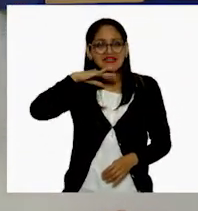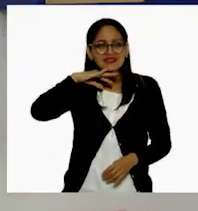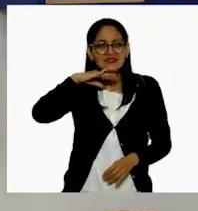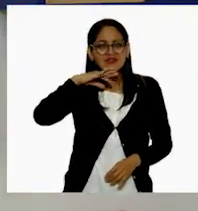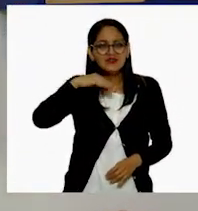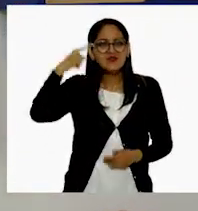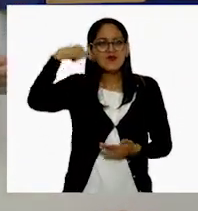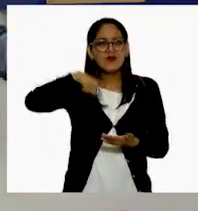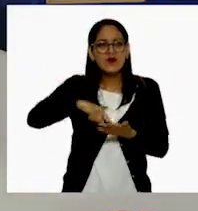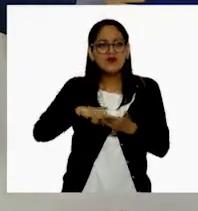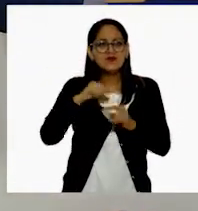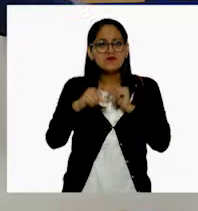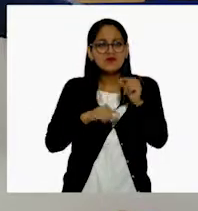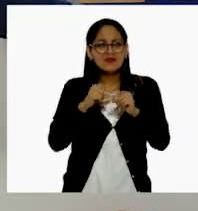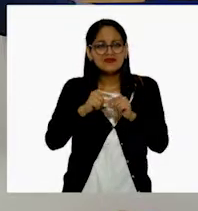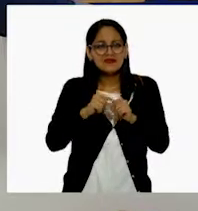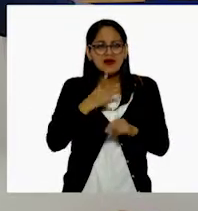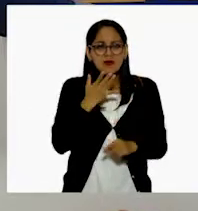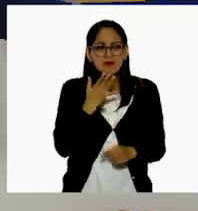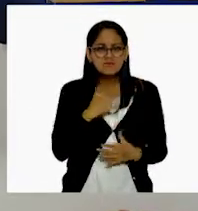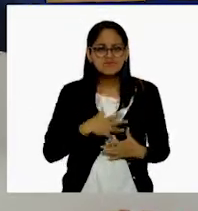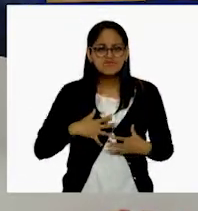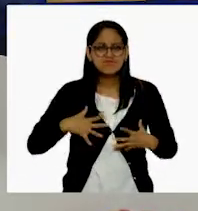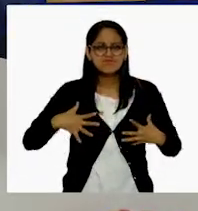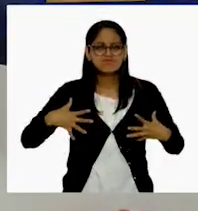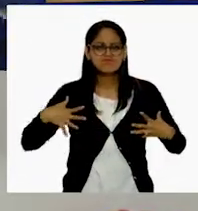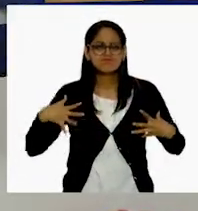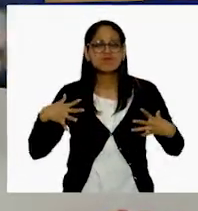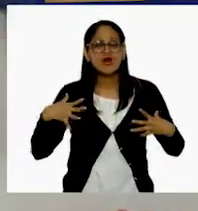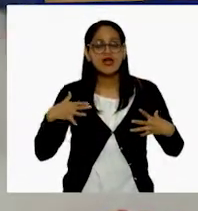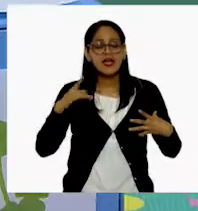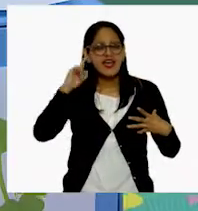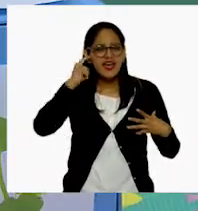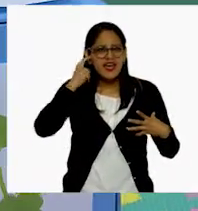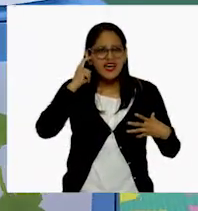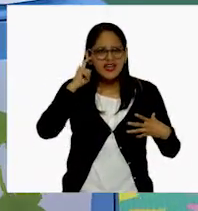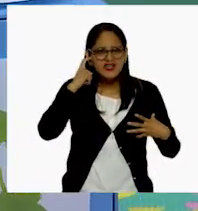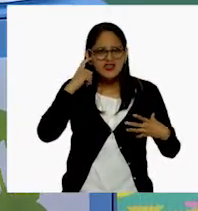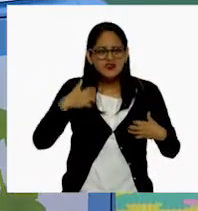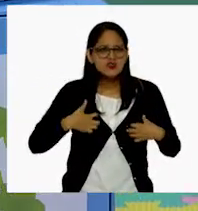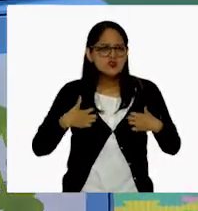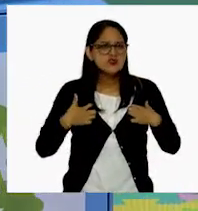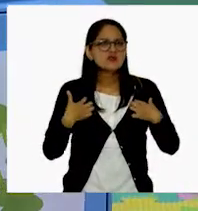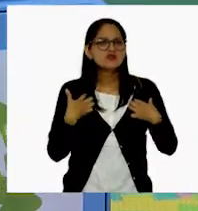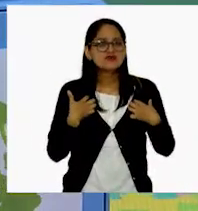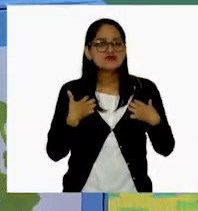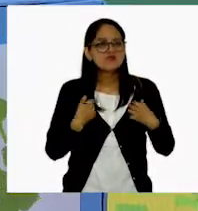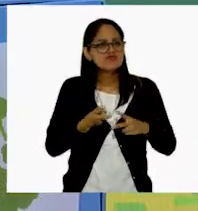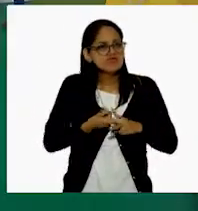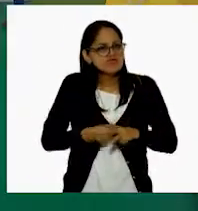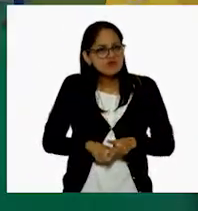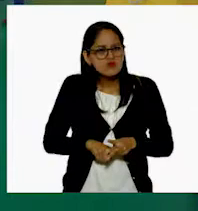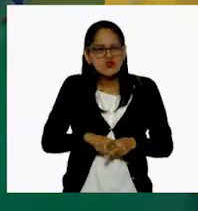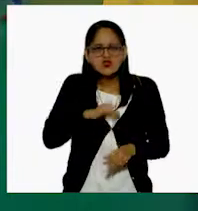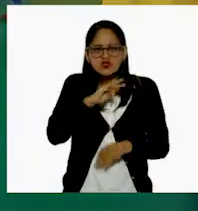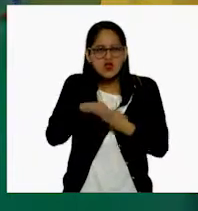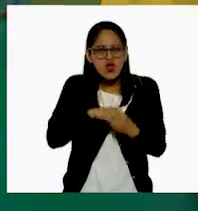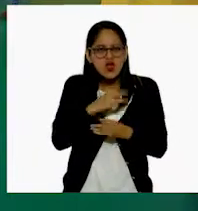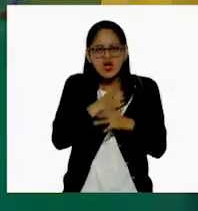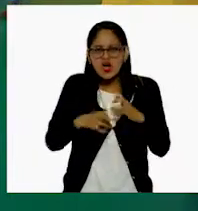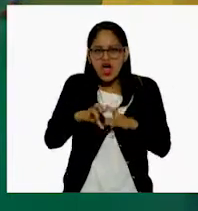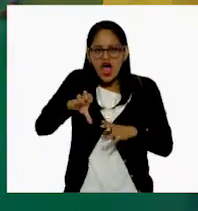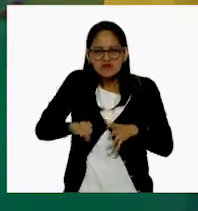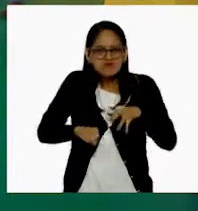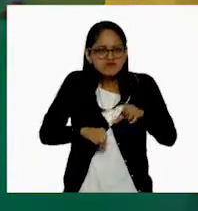y se convirtió en un sapo enorme. Su enojo era incontenible y comenzó a devorar todo lo que había a